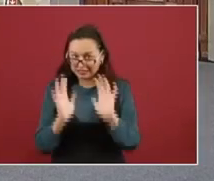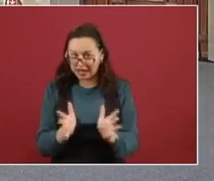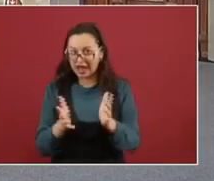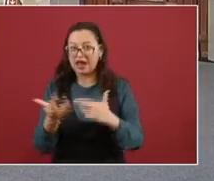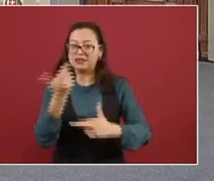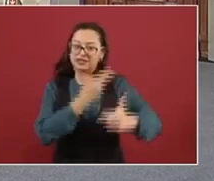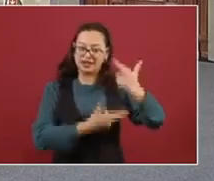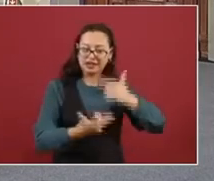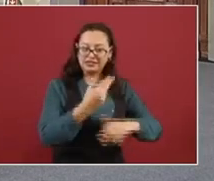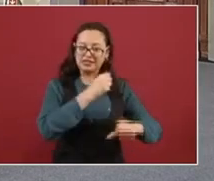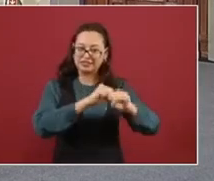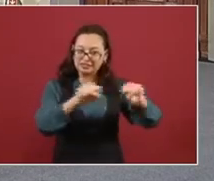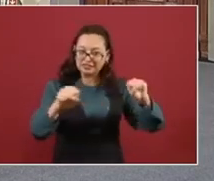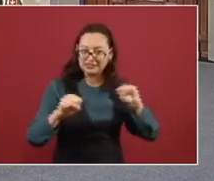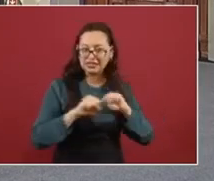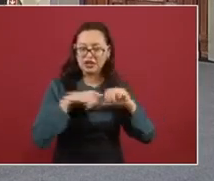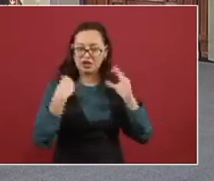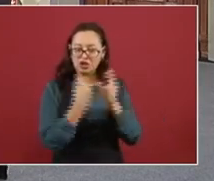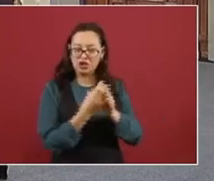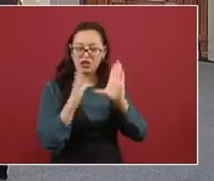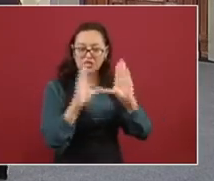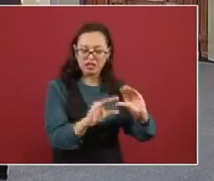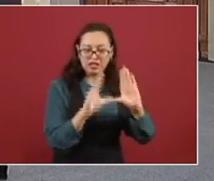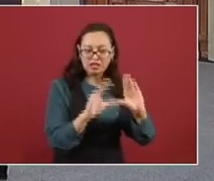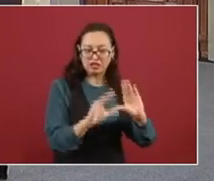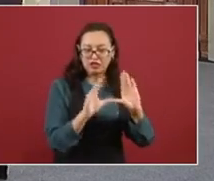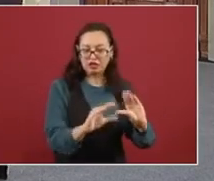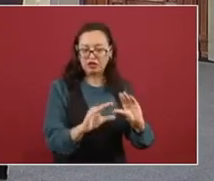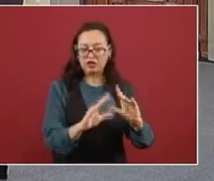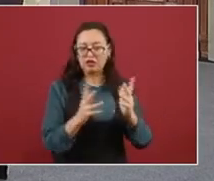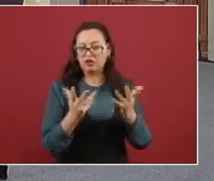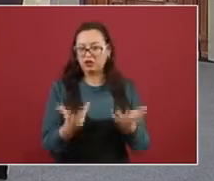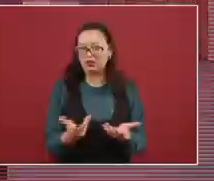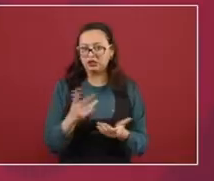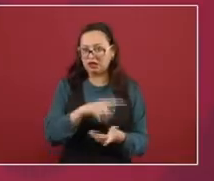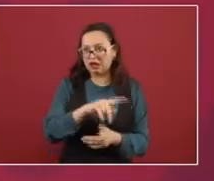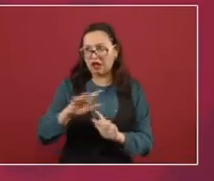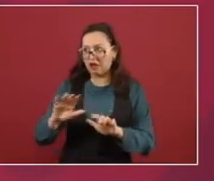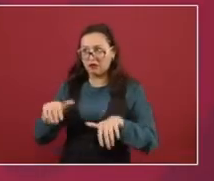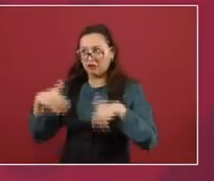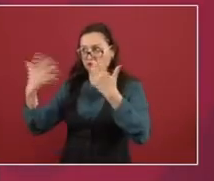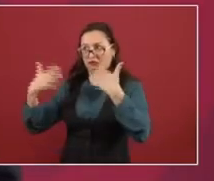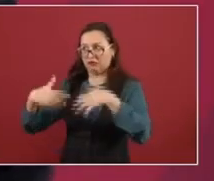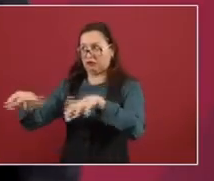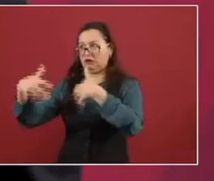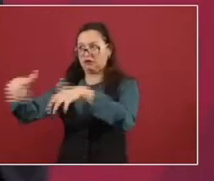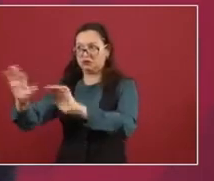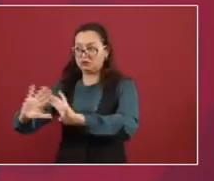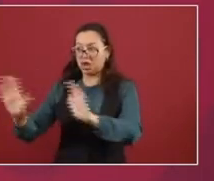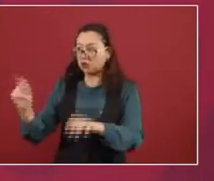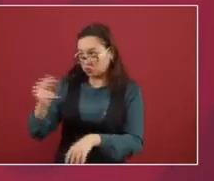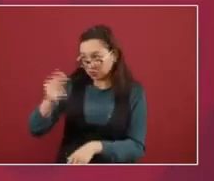vida, lo que bueno, no hace en sus tiempos libres, es decir, cuando no está en las calles. En abono a